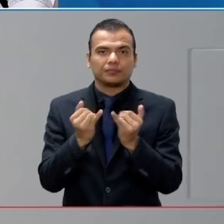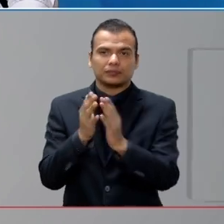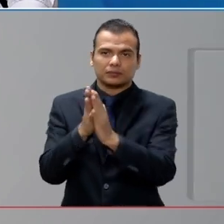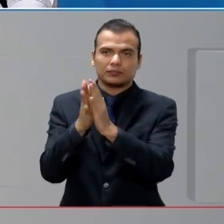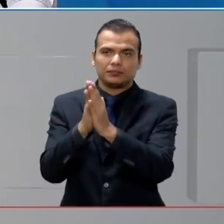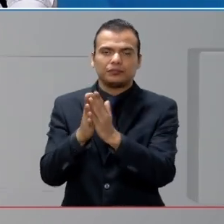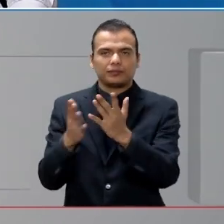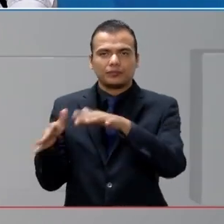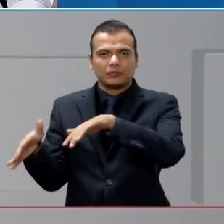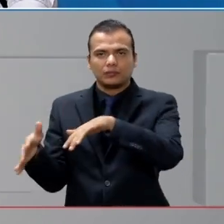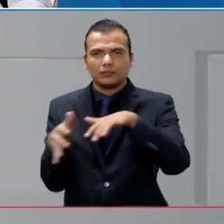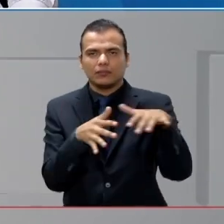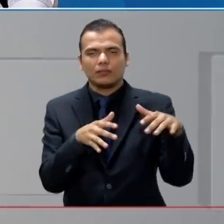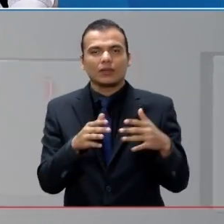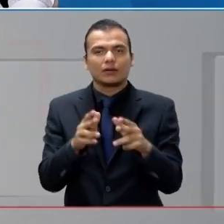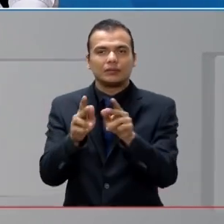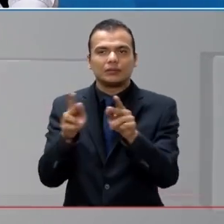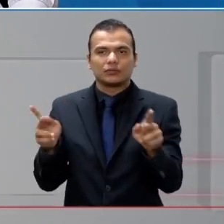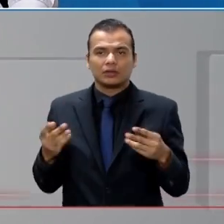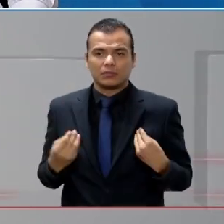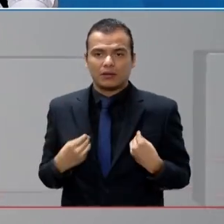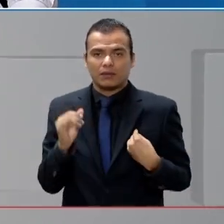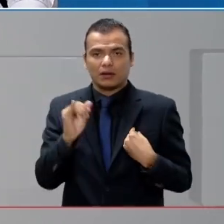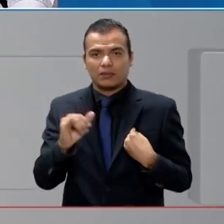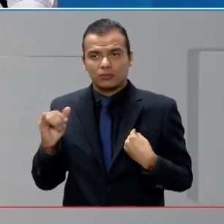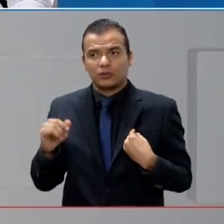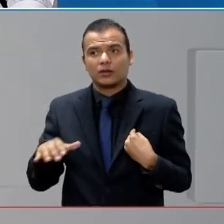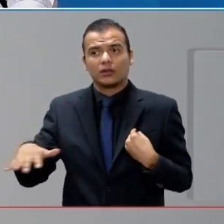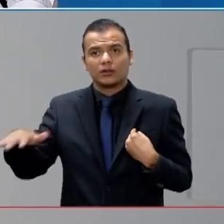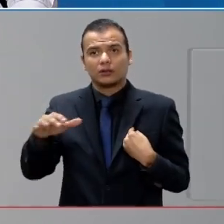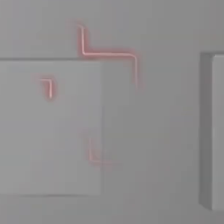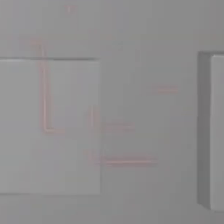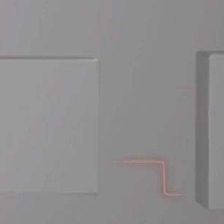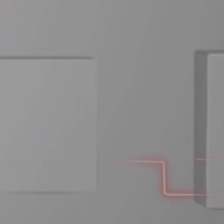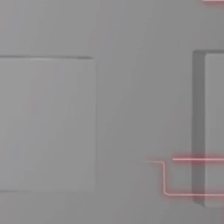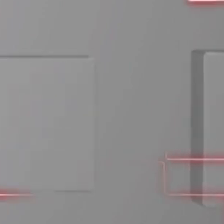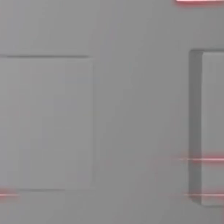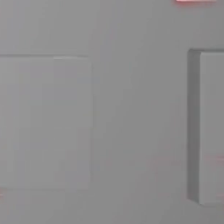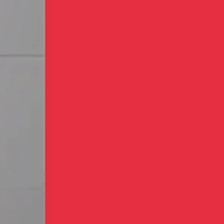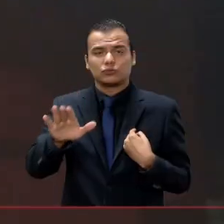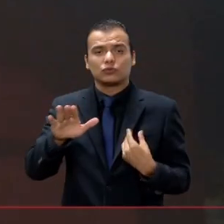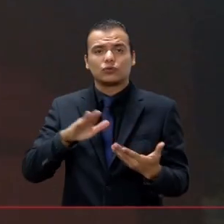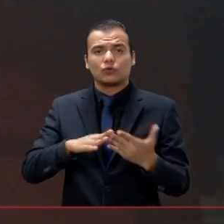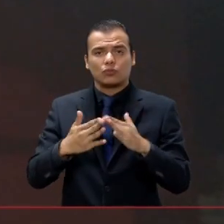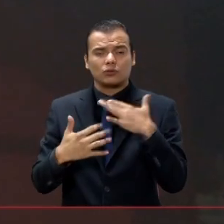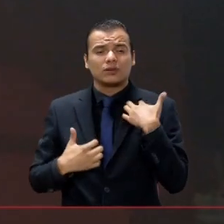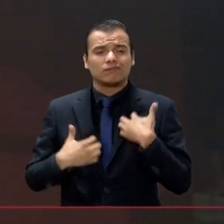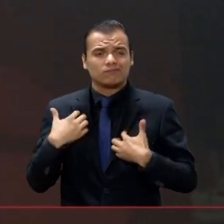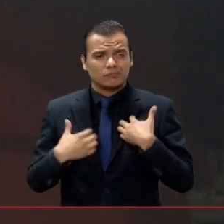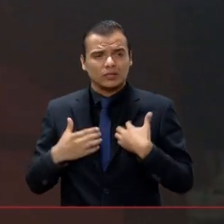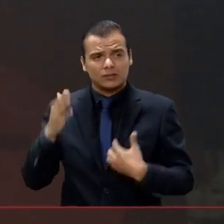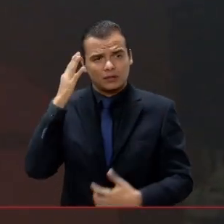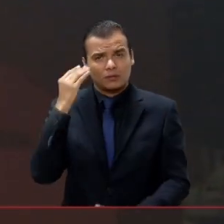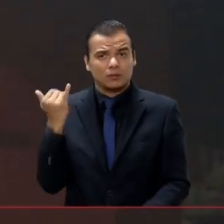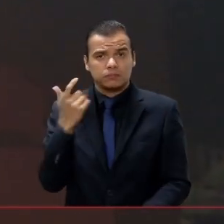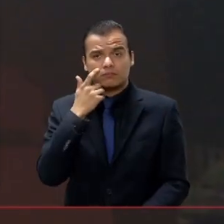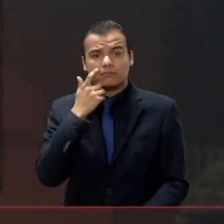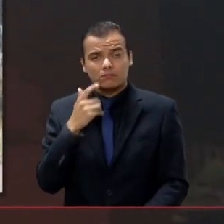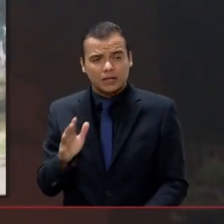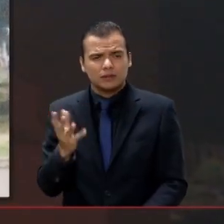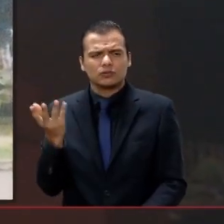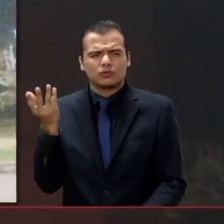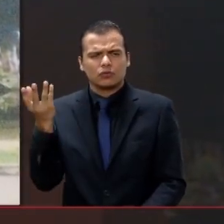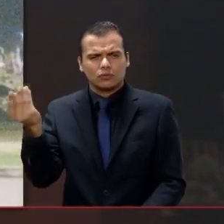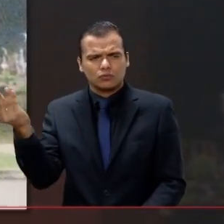crece la zozobra entre los habitantes del municipio de Jamundí, Valle del Cauca, esto por cuenta de la presencia o posible presencia